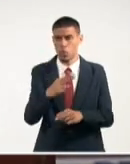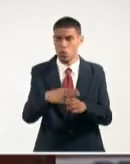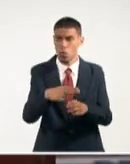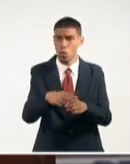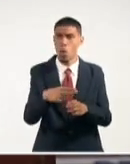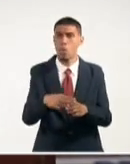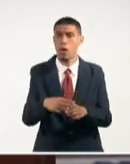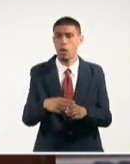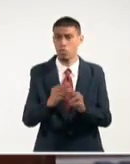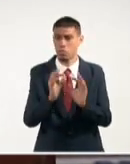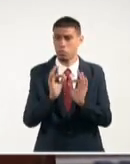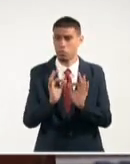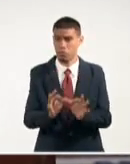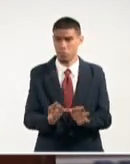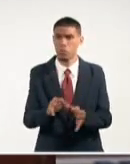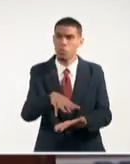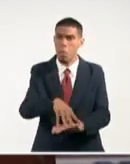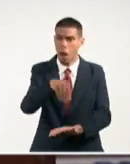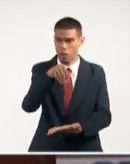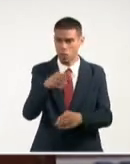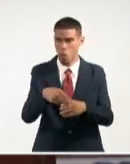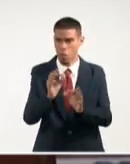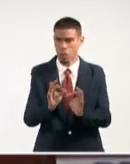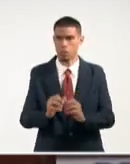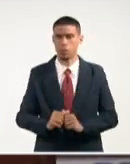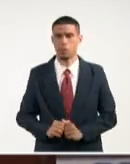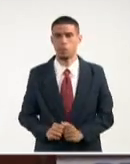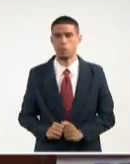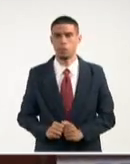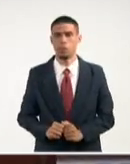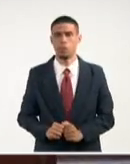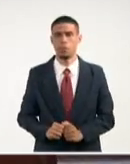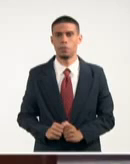lleva esta plaza.